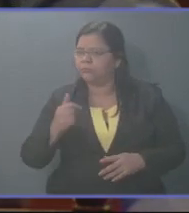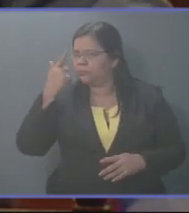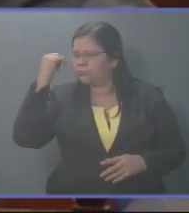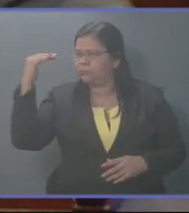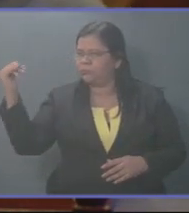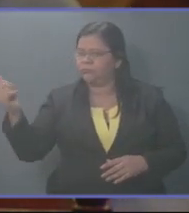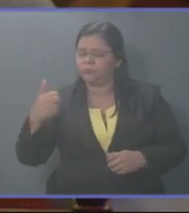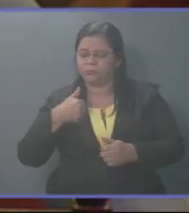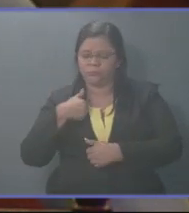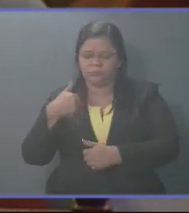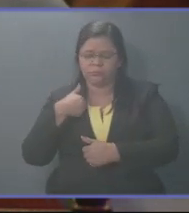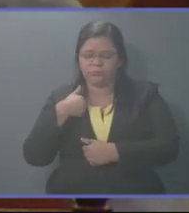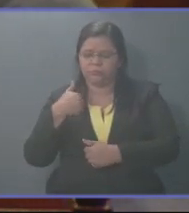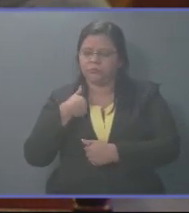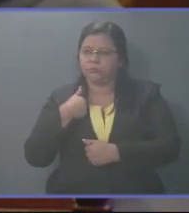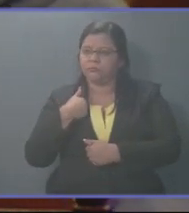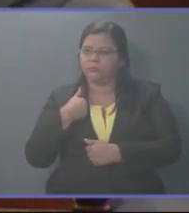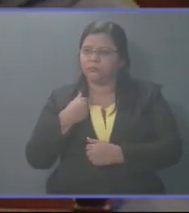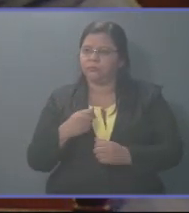Armadas.